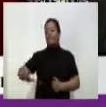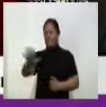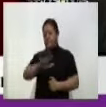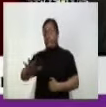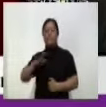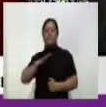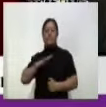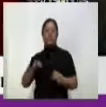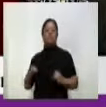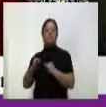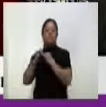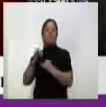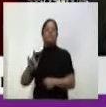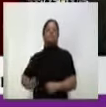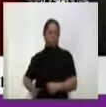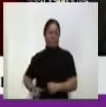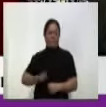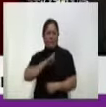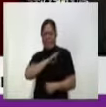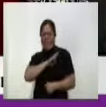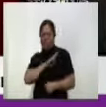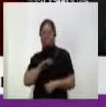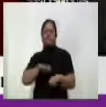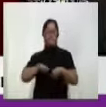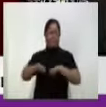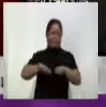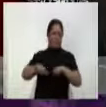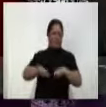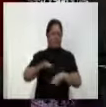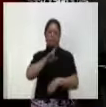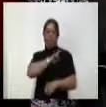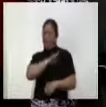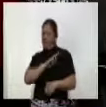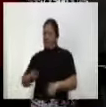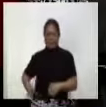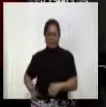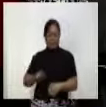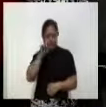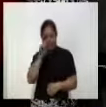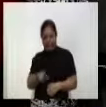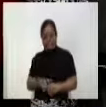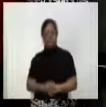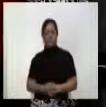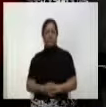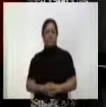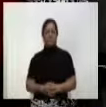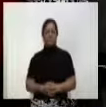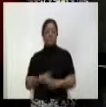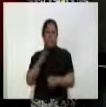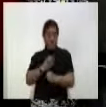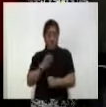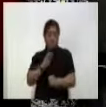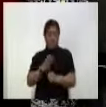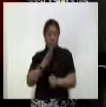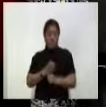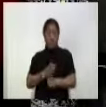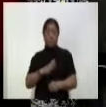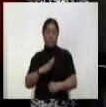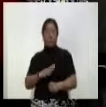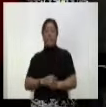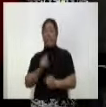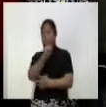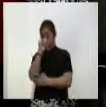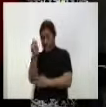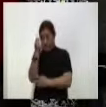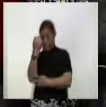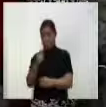instituciones públicas, privadas, empresas públicas y privadas. Realmente actualmente las tecnologías de la